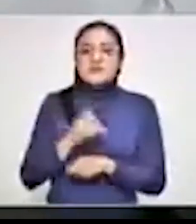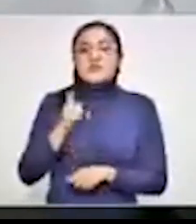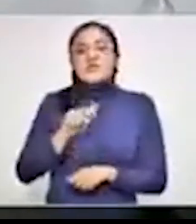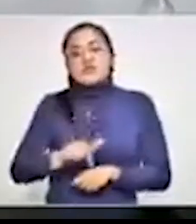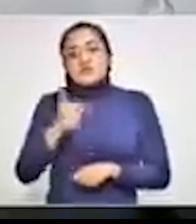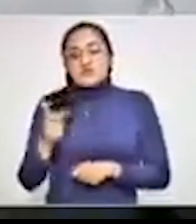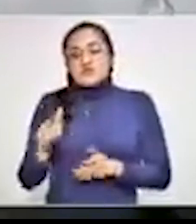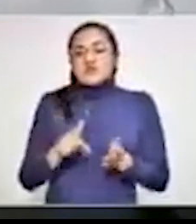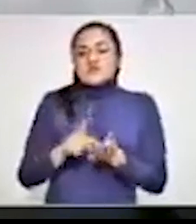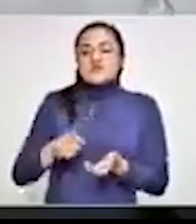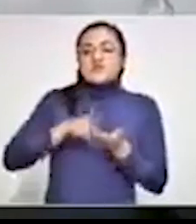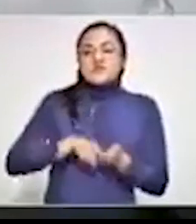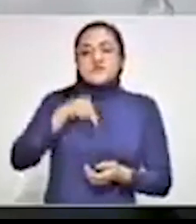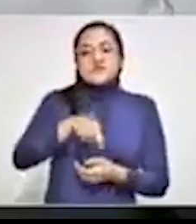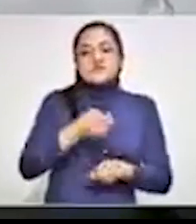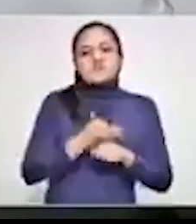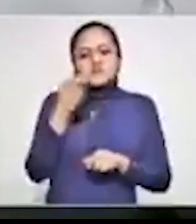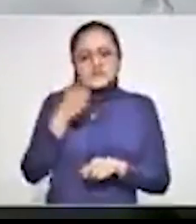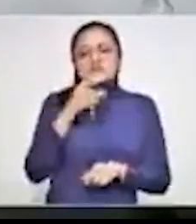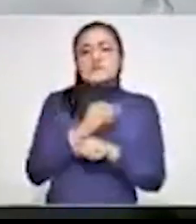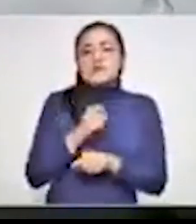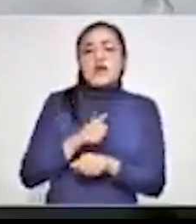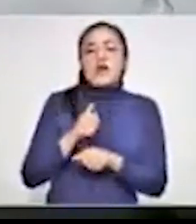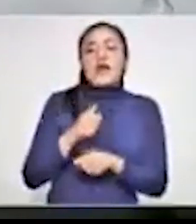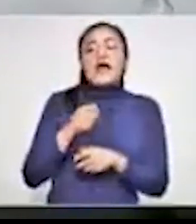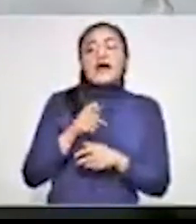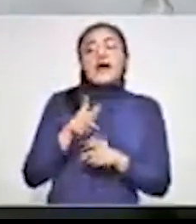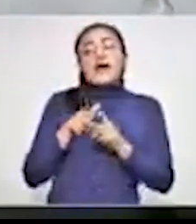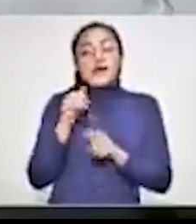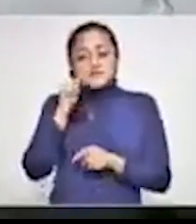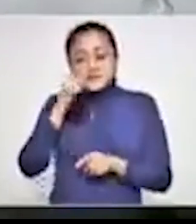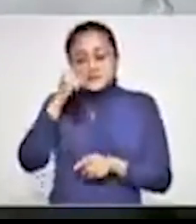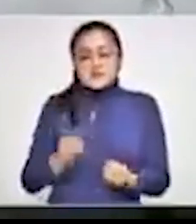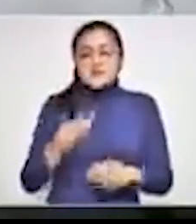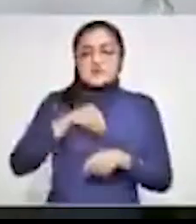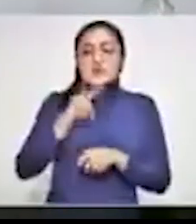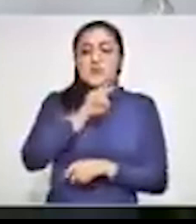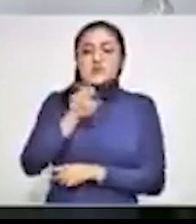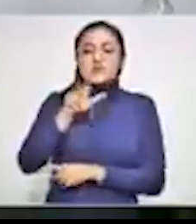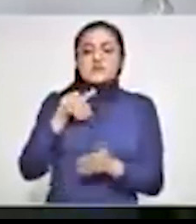12 municipios del interior del estado, a corte de ayer por la noche hemos aplicado